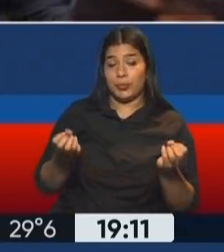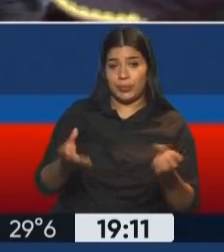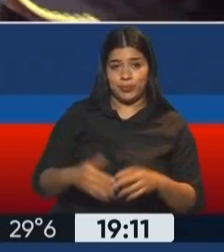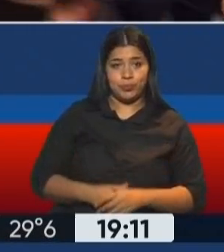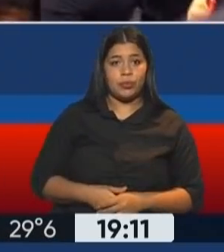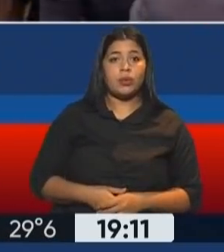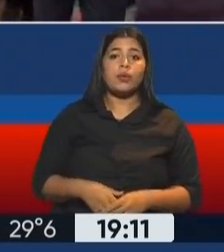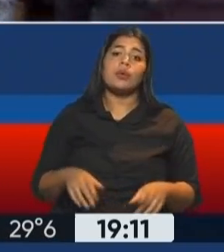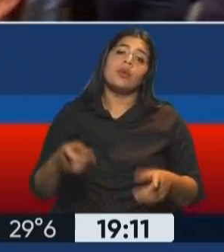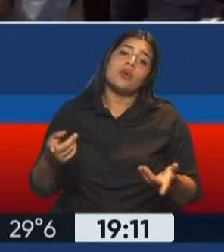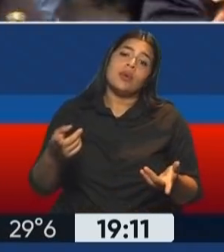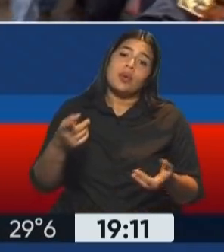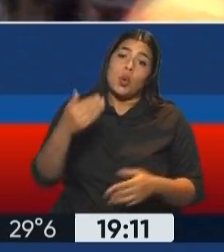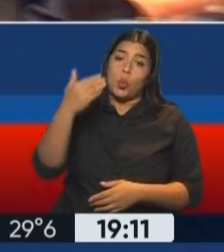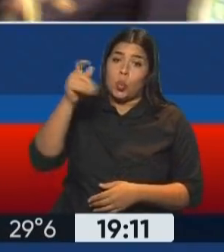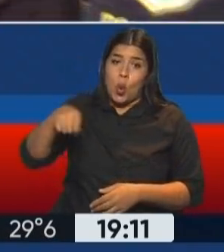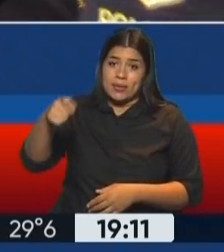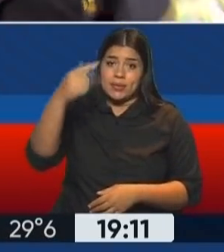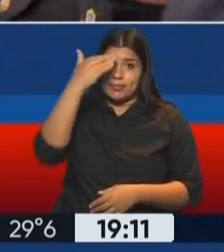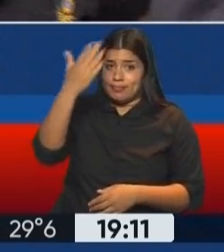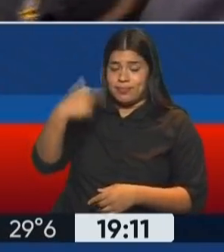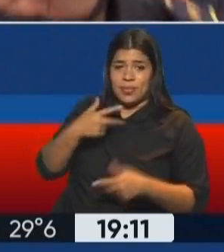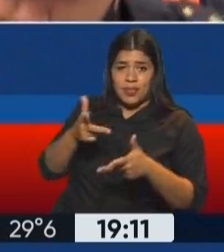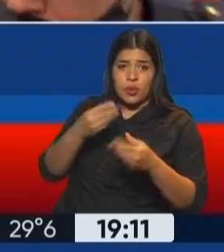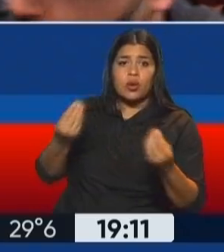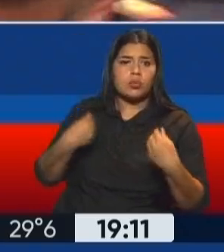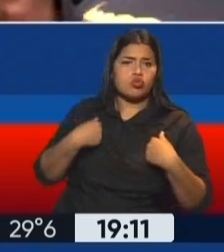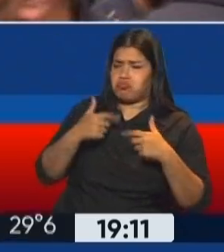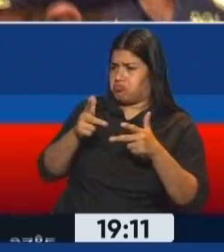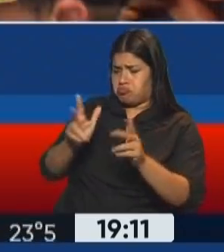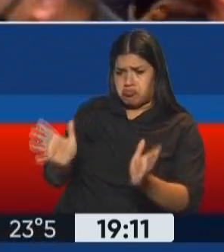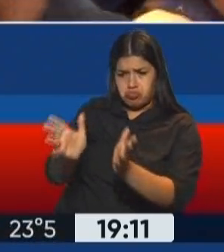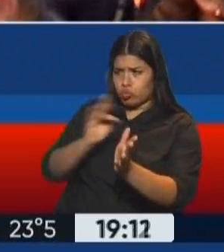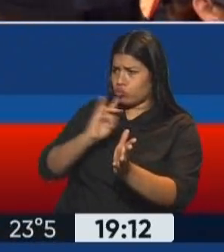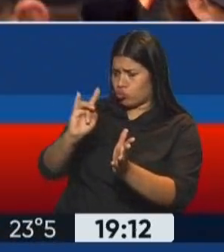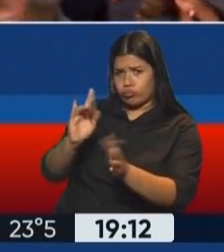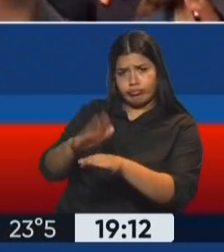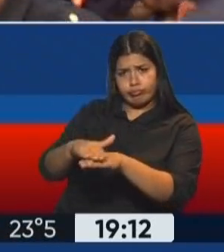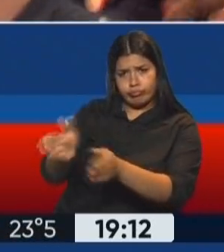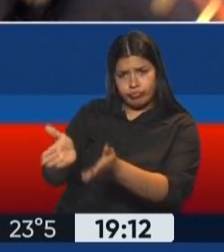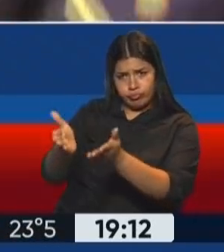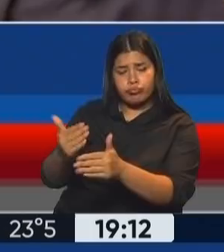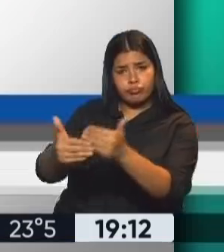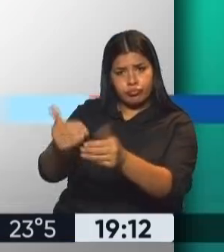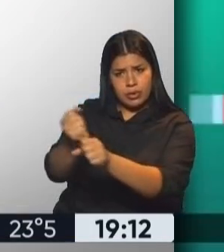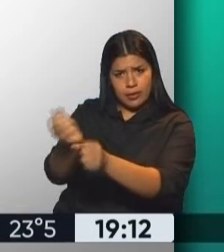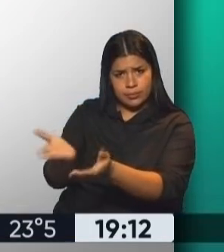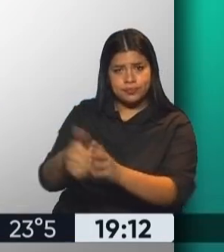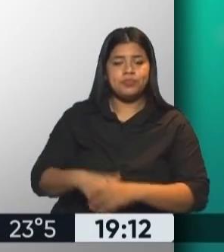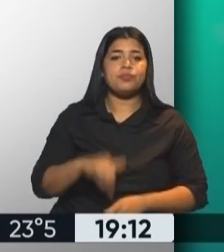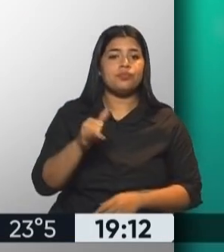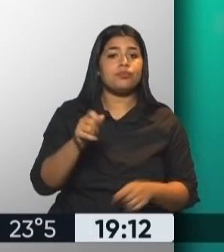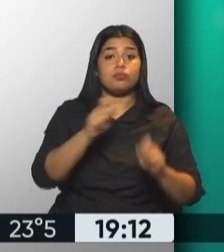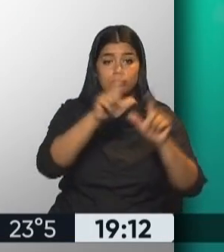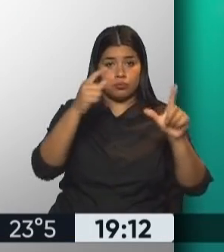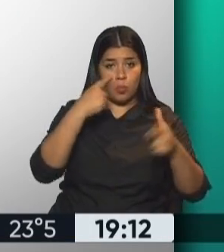lo que dijo ante el juez es eso, lo dejo que haga su trabajo, no voy a declarar para no quitarle tiempo. Mira, vamos a ver una placa con el textual de lo que dijo al juez,